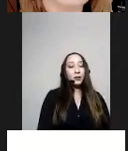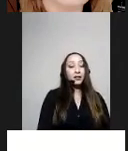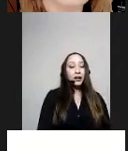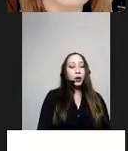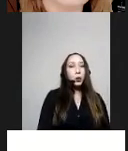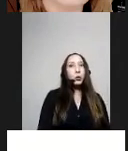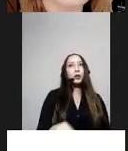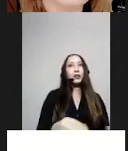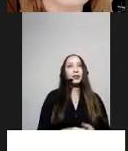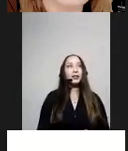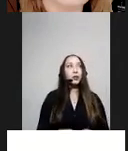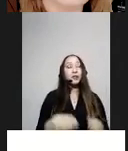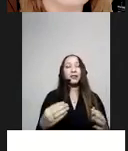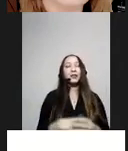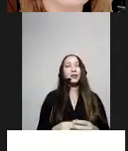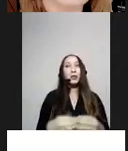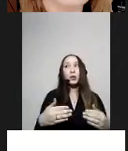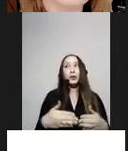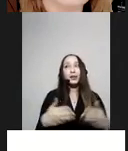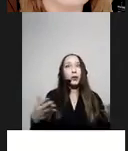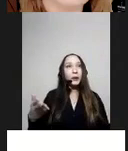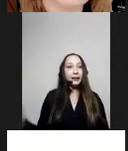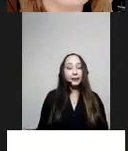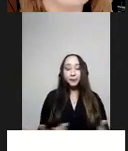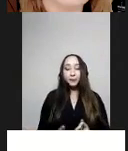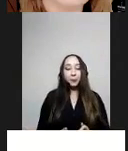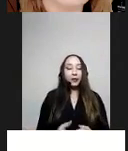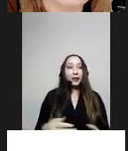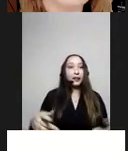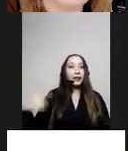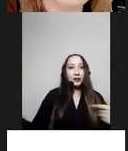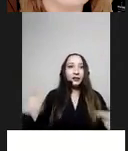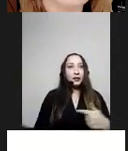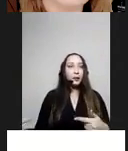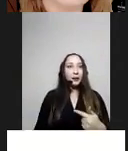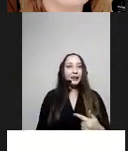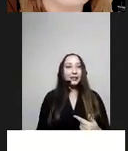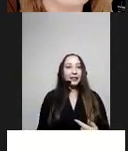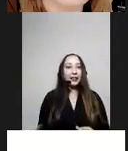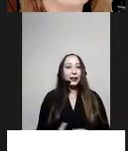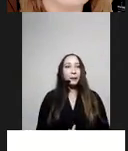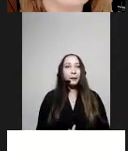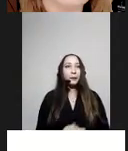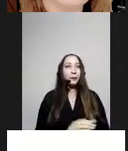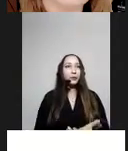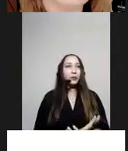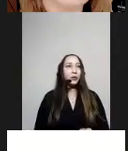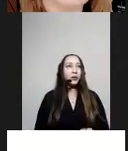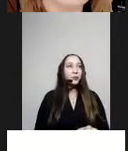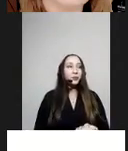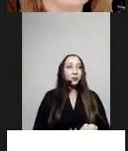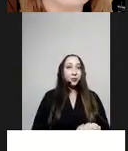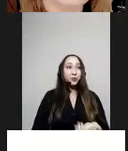nos afectan nuestra salud, nos afectan en nuestro estado de bienestar. Si me pasas la siguiente,